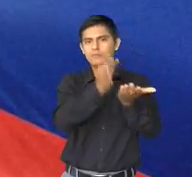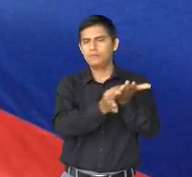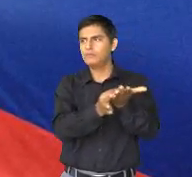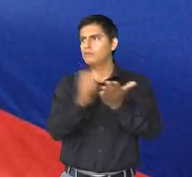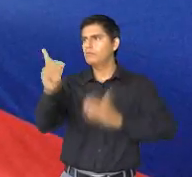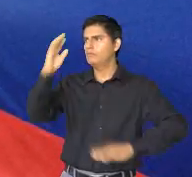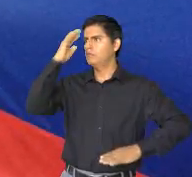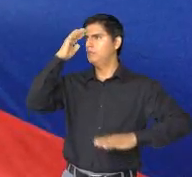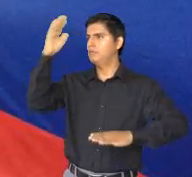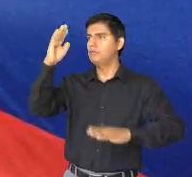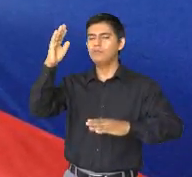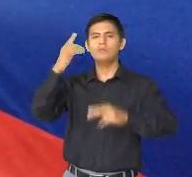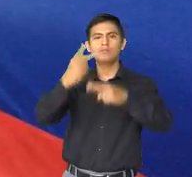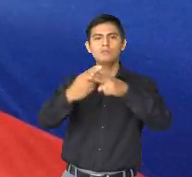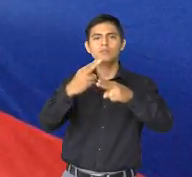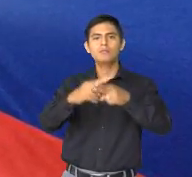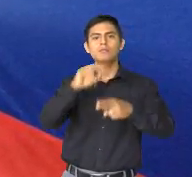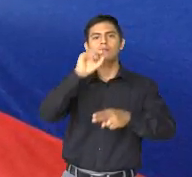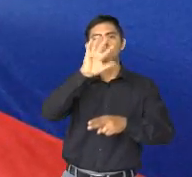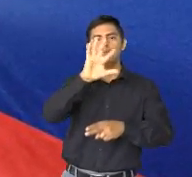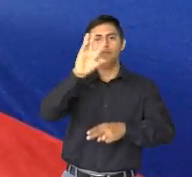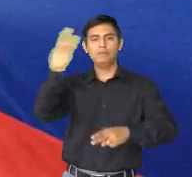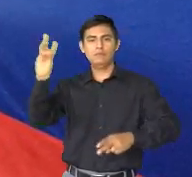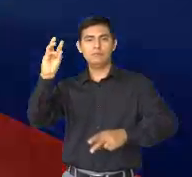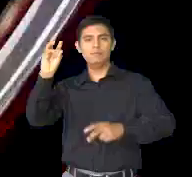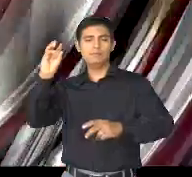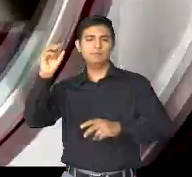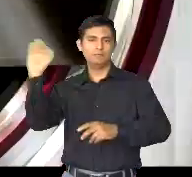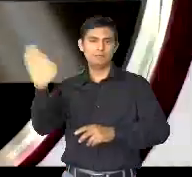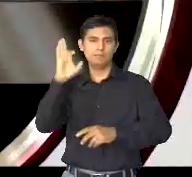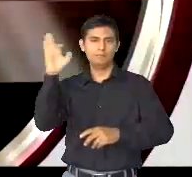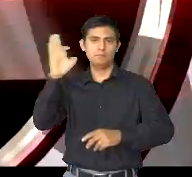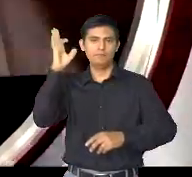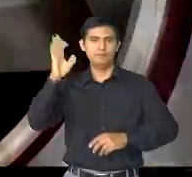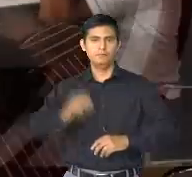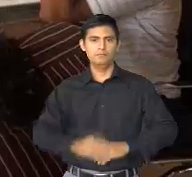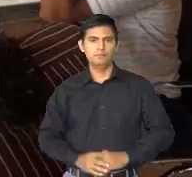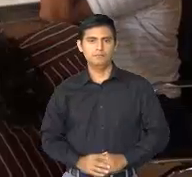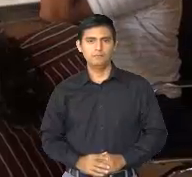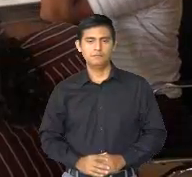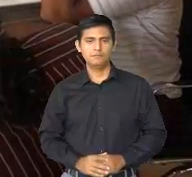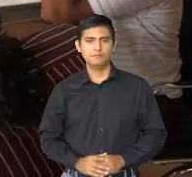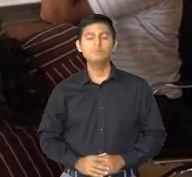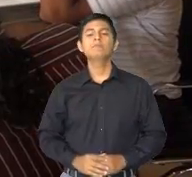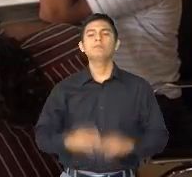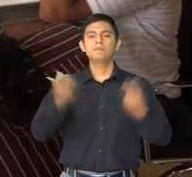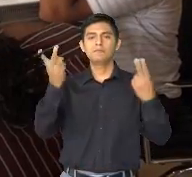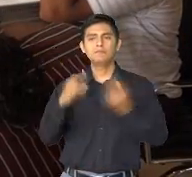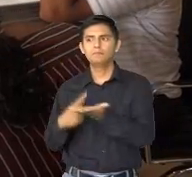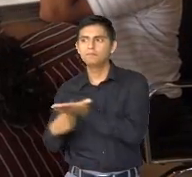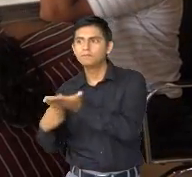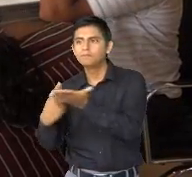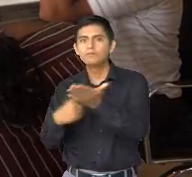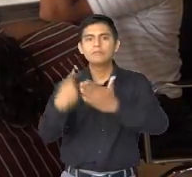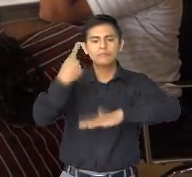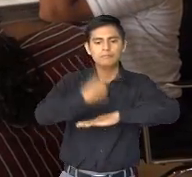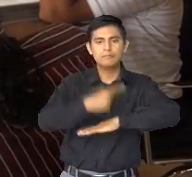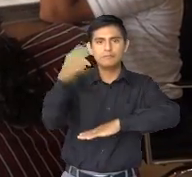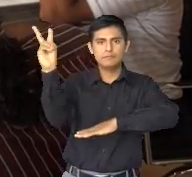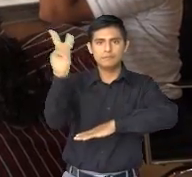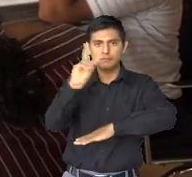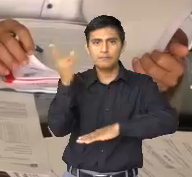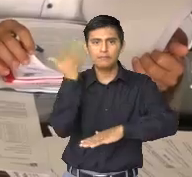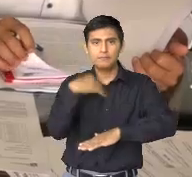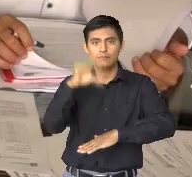como comandante del Batallón de Selva 56 Tunguragua. El Consejo en Pleno mantuvo el viernes 8 su primera